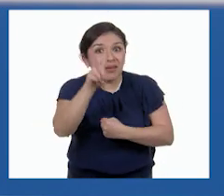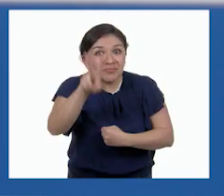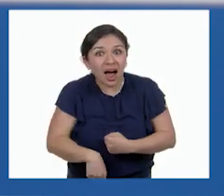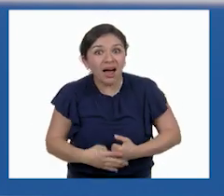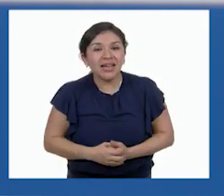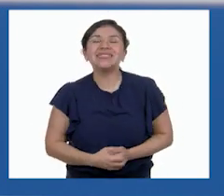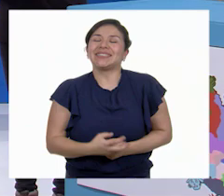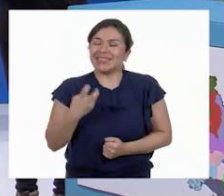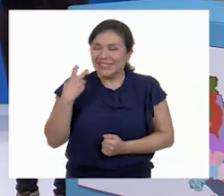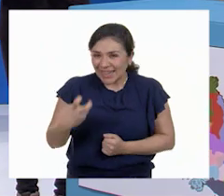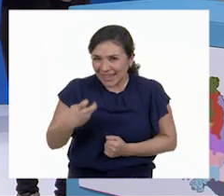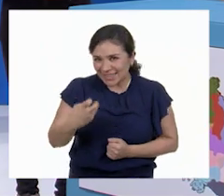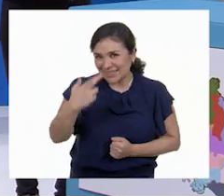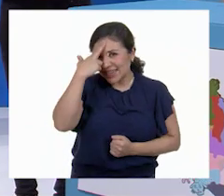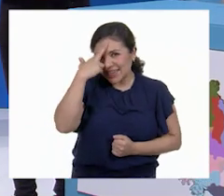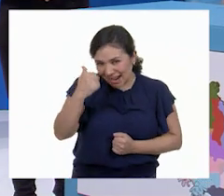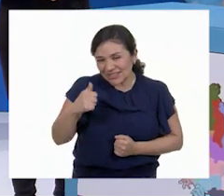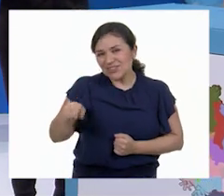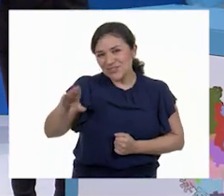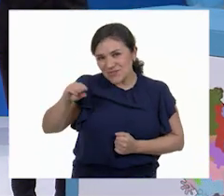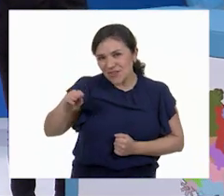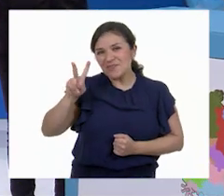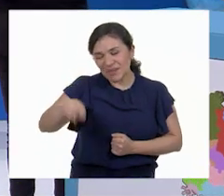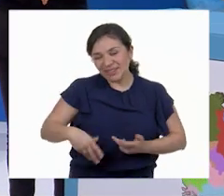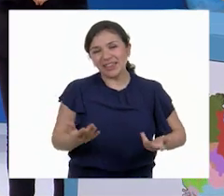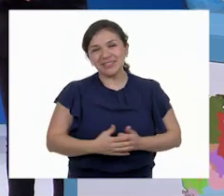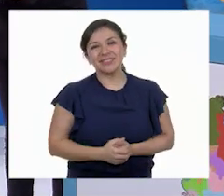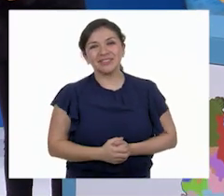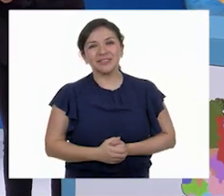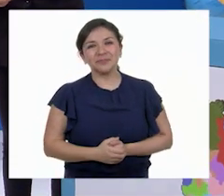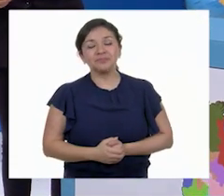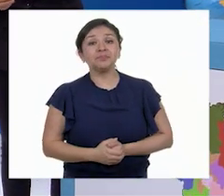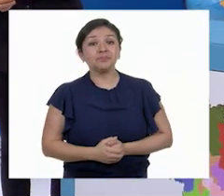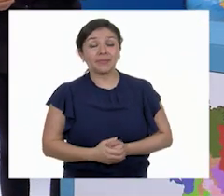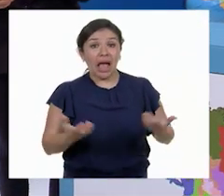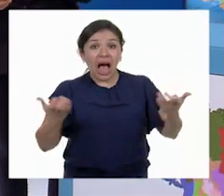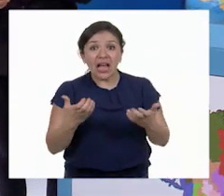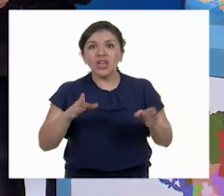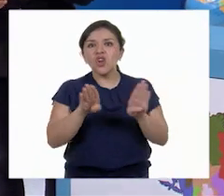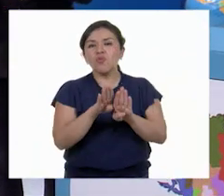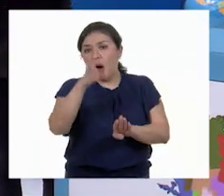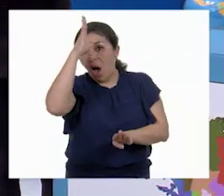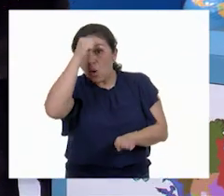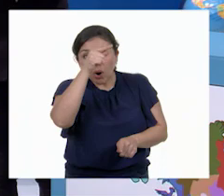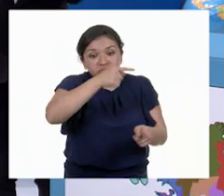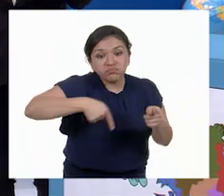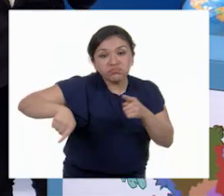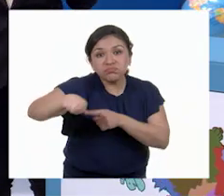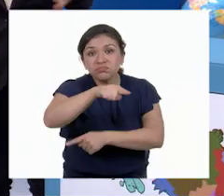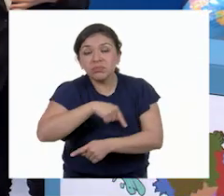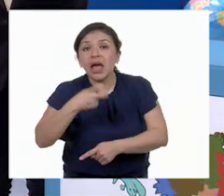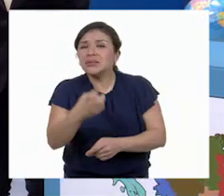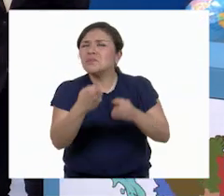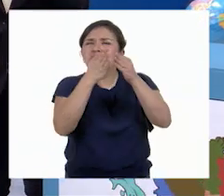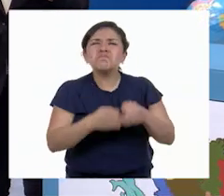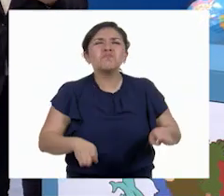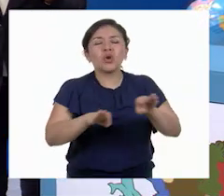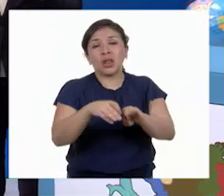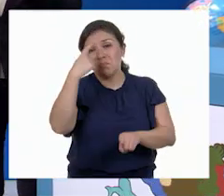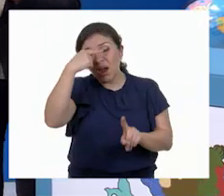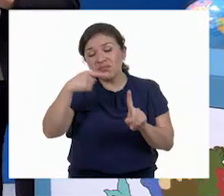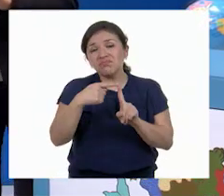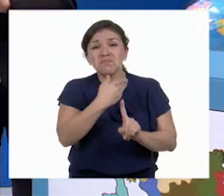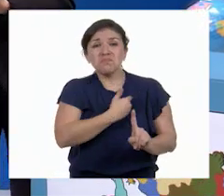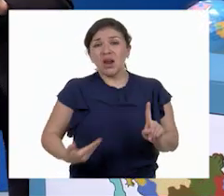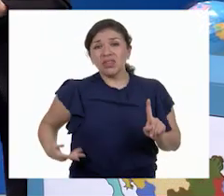maestra? Exactamente, Ton. Así es. Crear estas alianzas con los caciques fue fundamental para que Porfirio Díaz